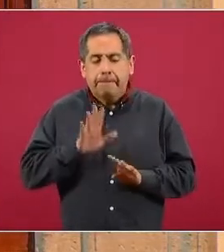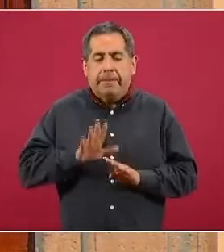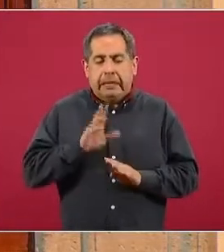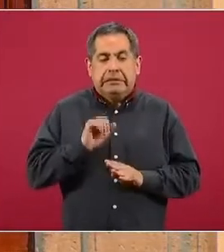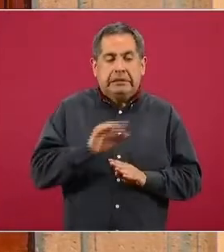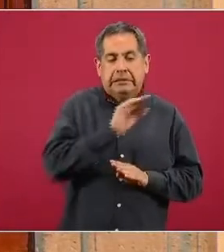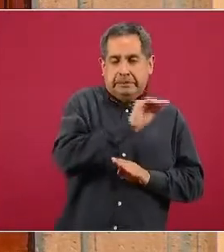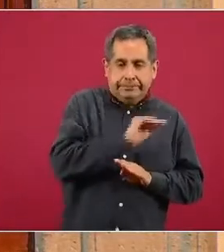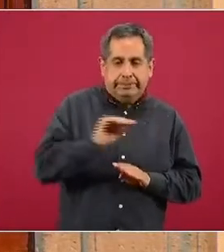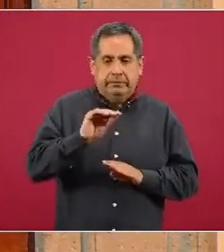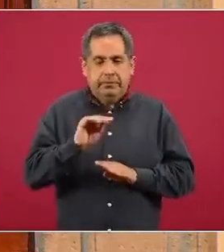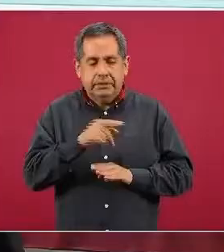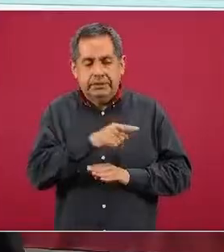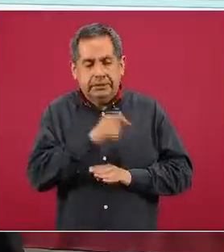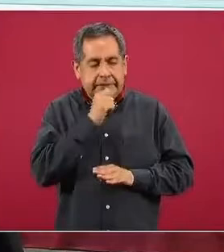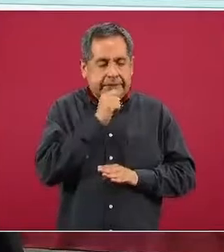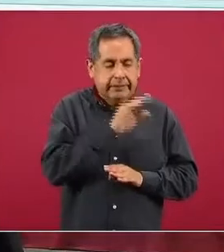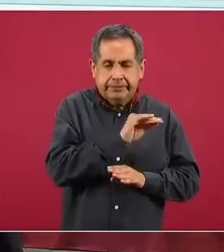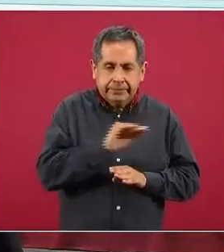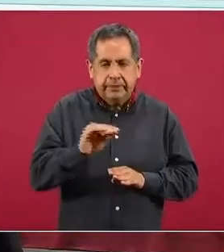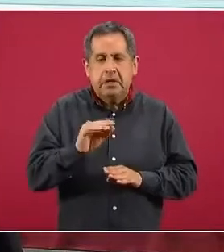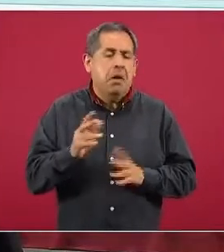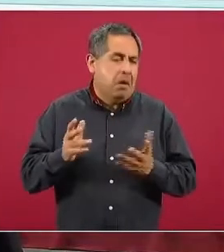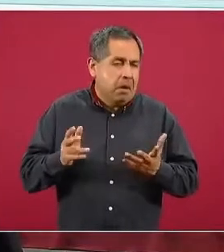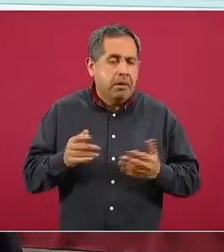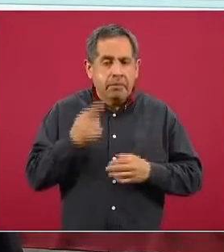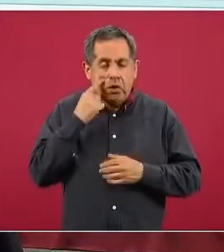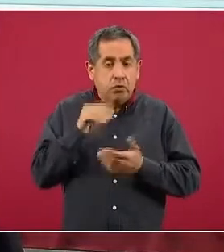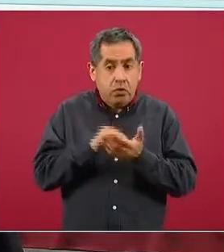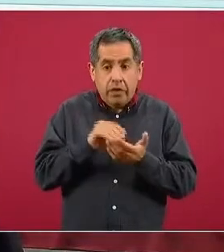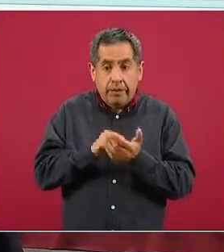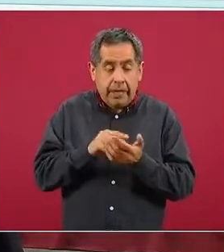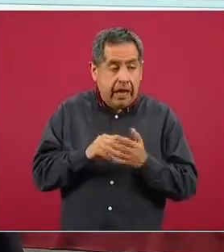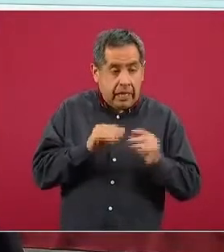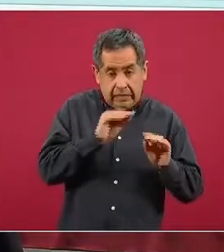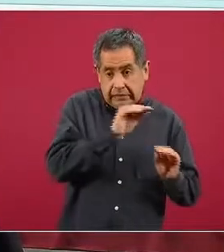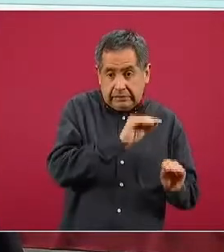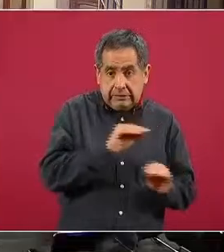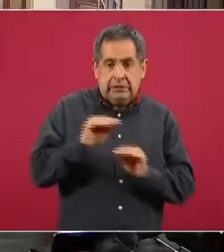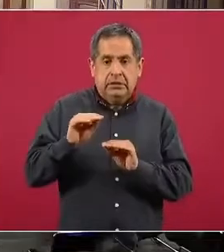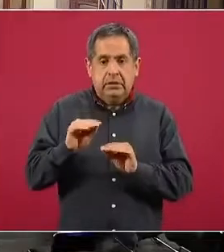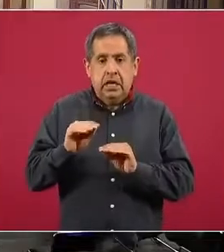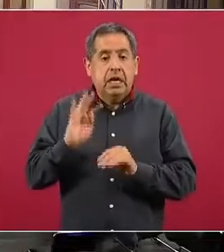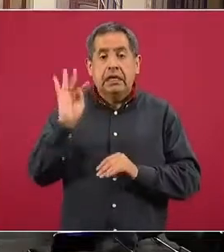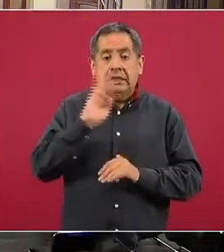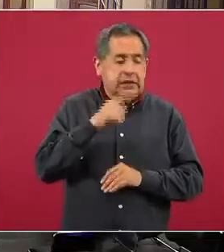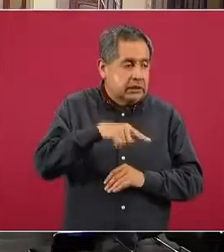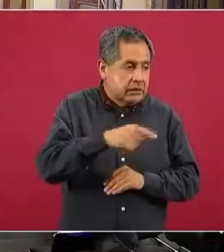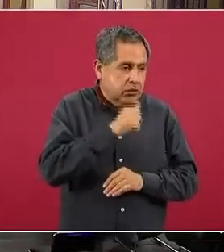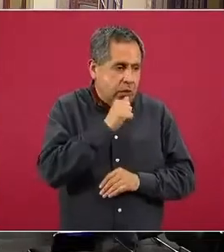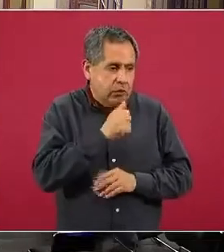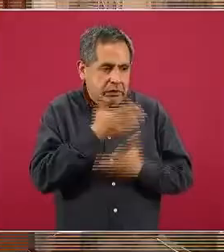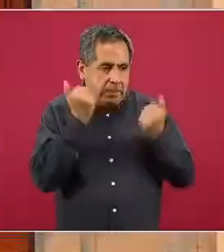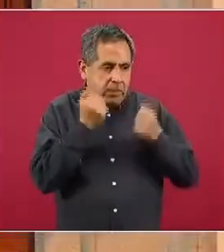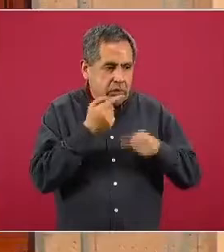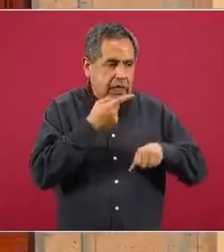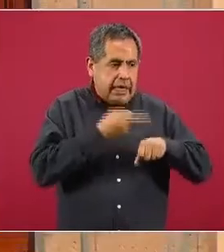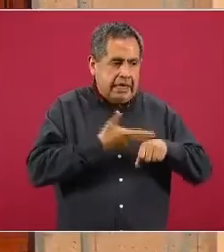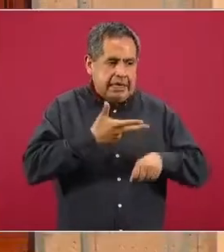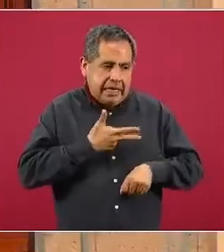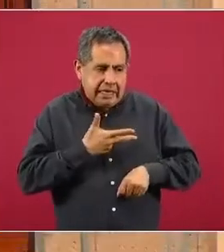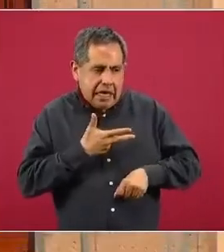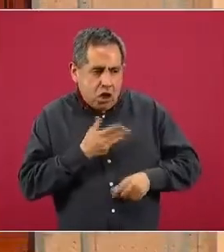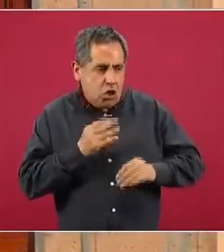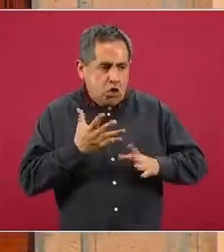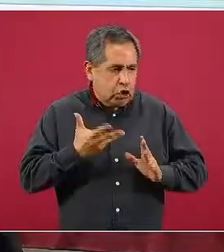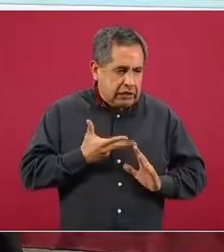evidenciar el comportamiento de la epidemia, pero que todavía en un momento determinado no tenemos la clasificación final, así como